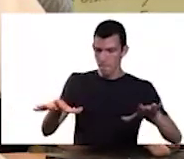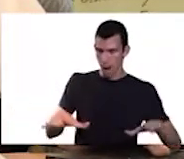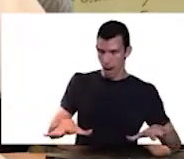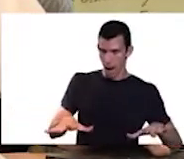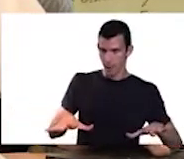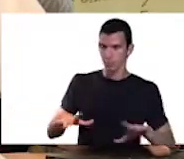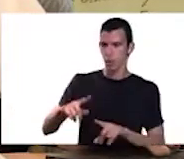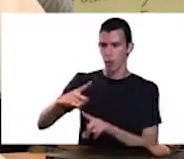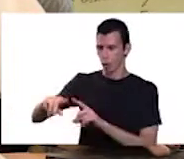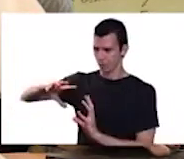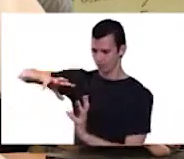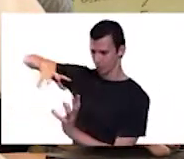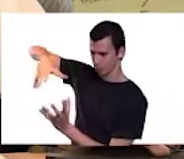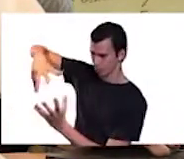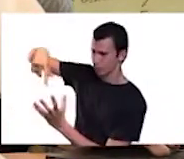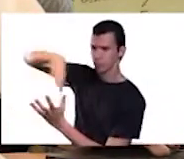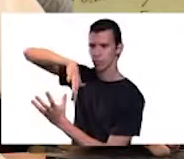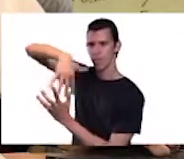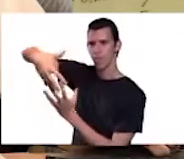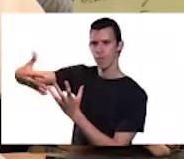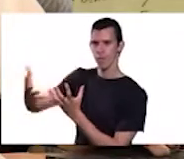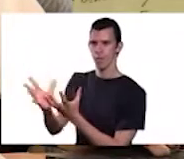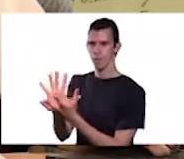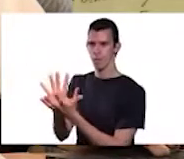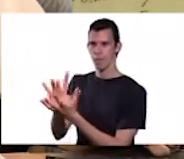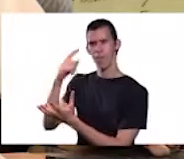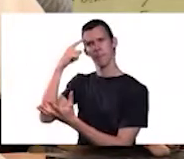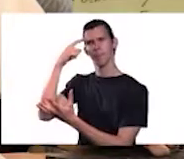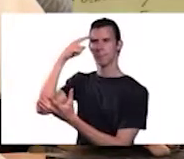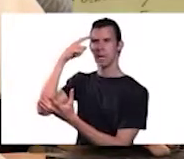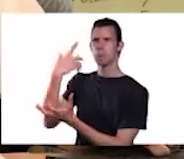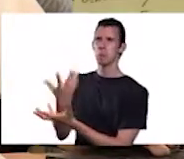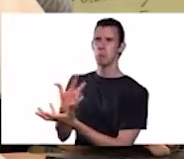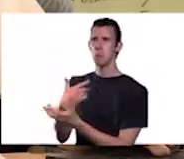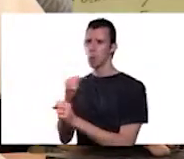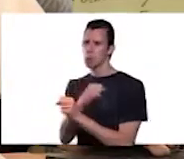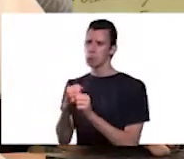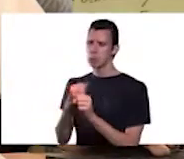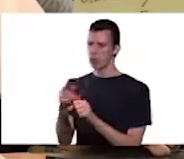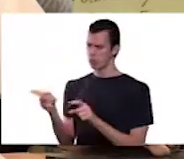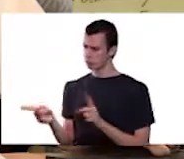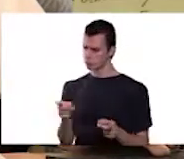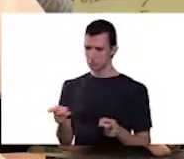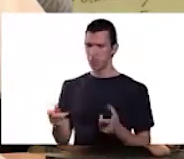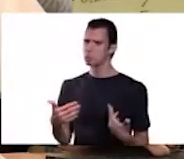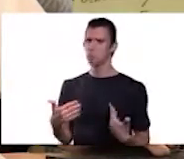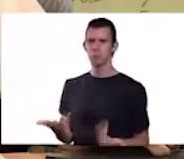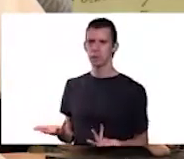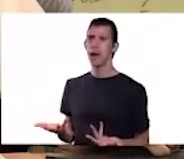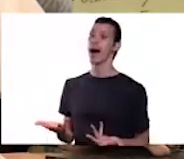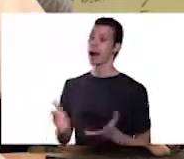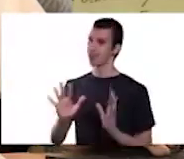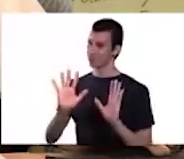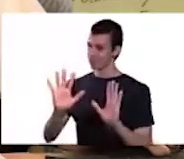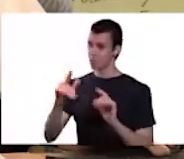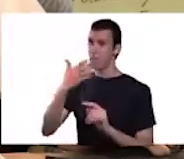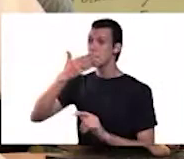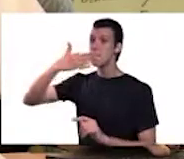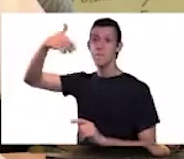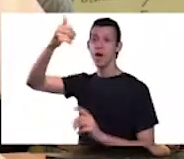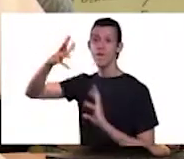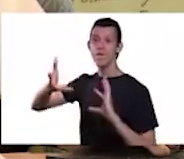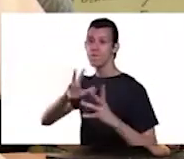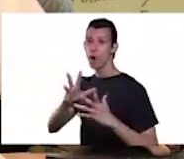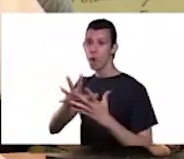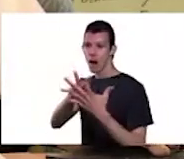deben ir a sus ventajas y desventajas. La esfera es la mejor representación del planeta, es su ventaja. Con el mapa